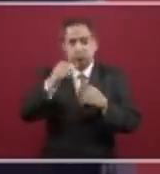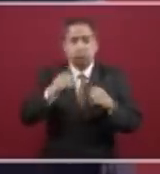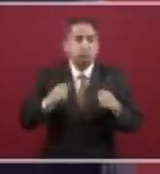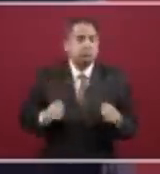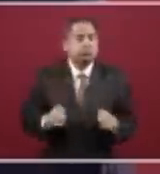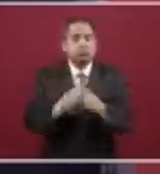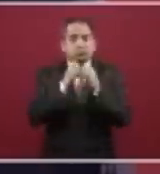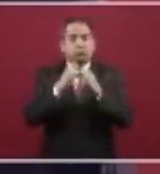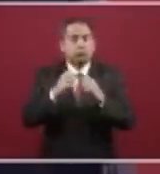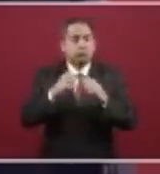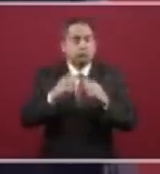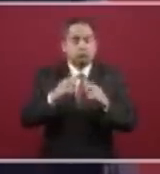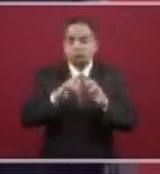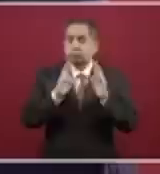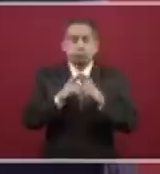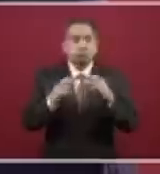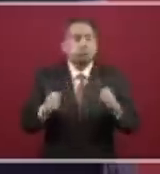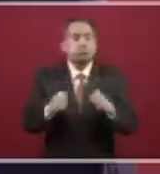extraordinario